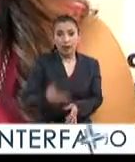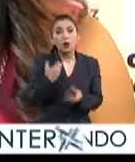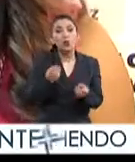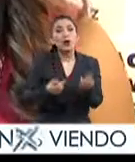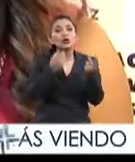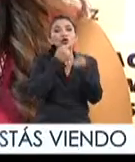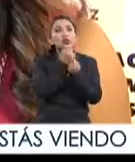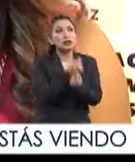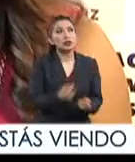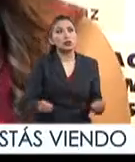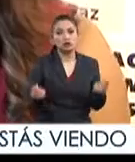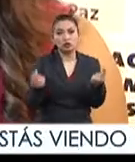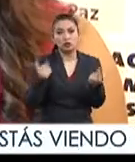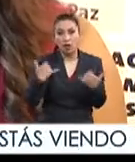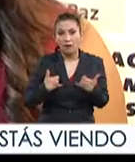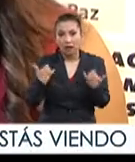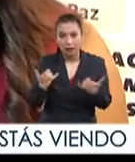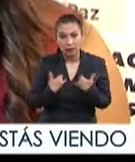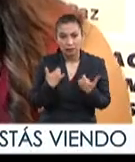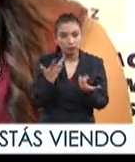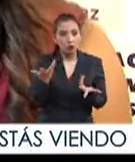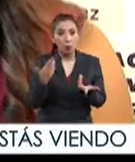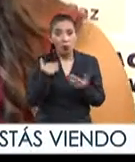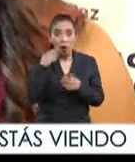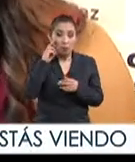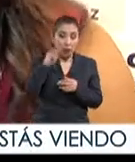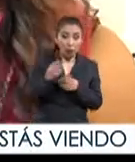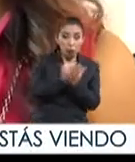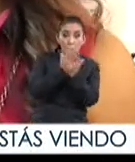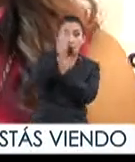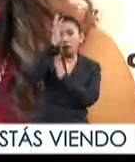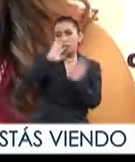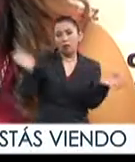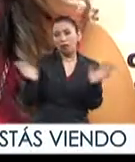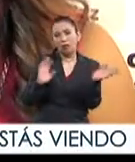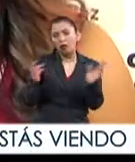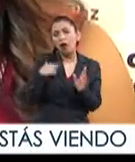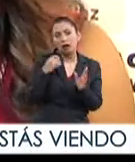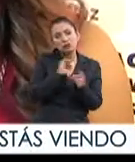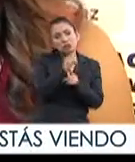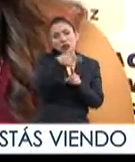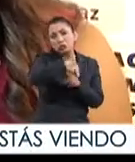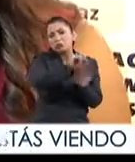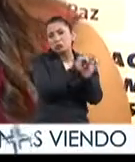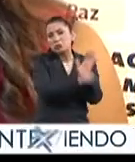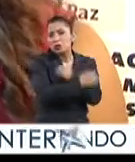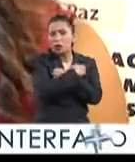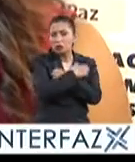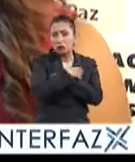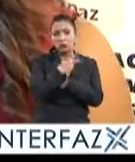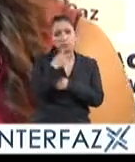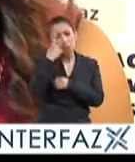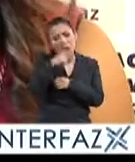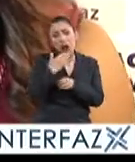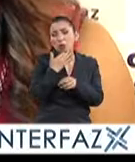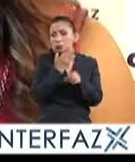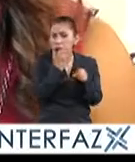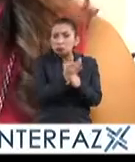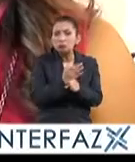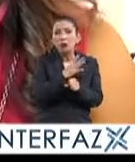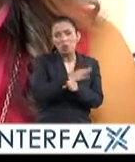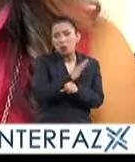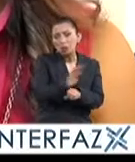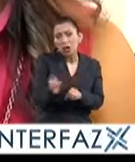de niñez y adolescencia tampoco es un número que desborde las condiciones del sistema educativo